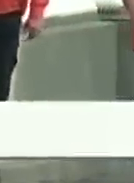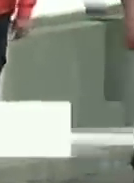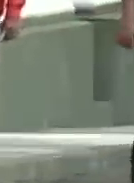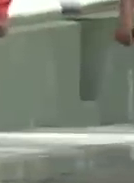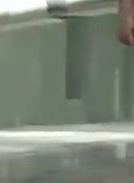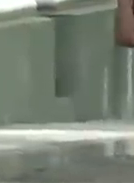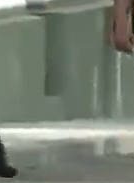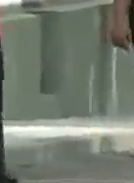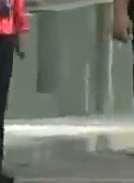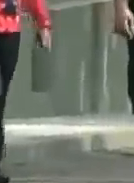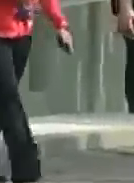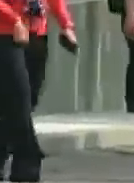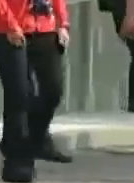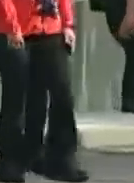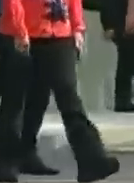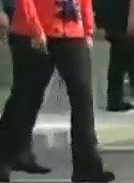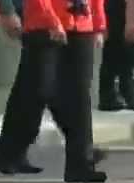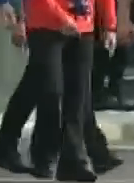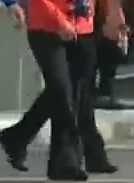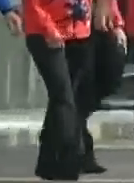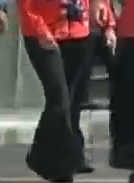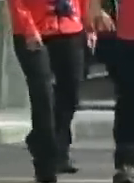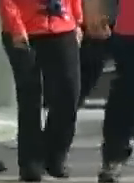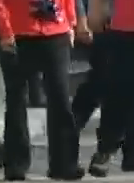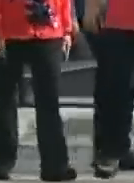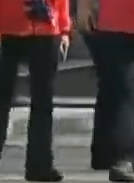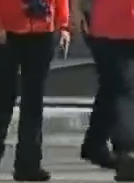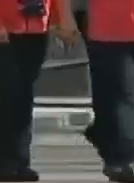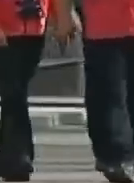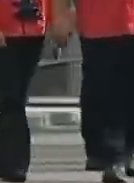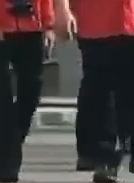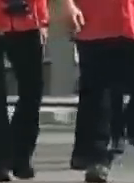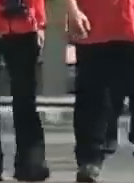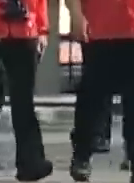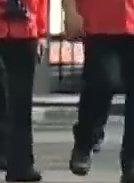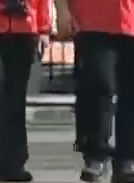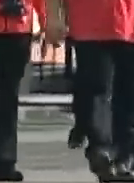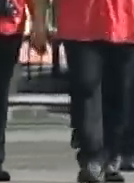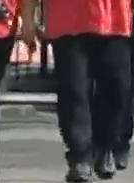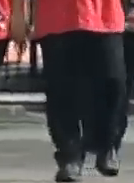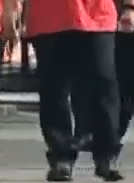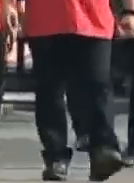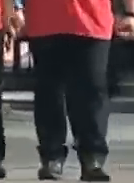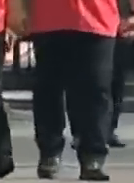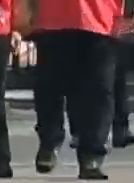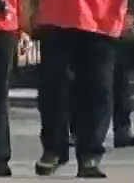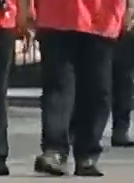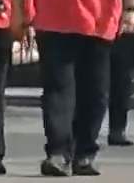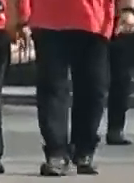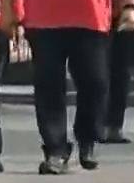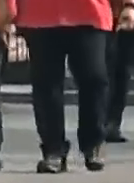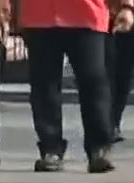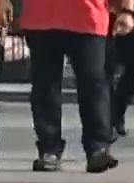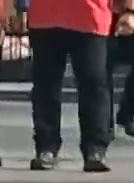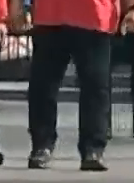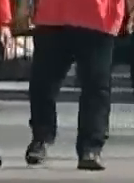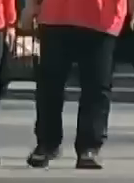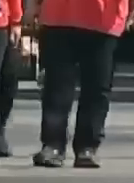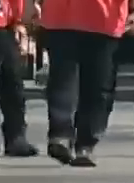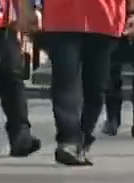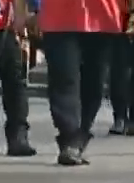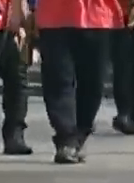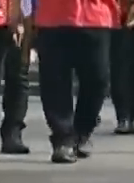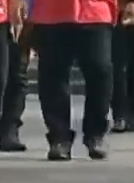a esta hora y justamente la dignidad, la conciencia. Tenemos la imagen del presidente constitucional de la República Bolivariana